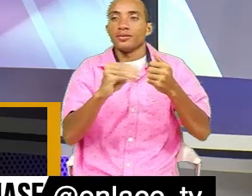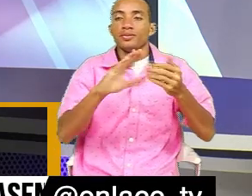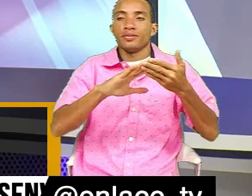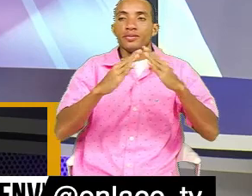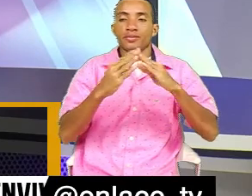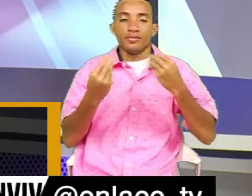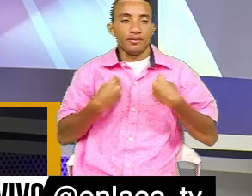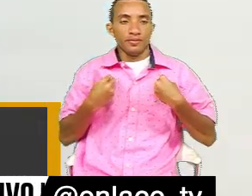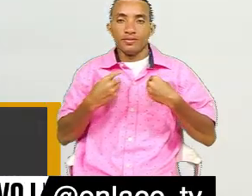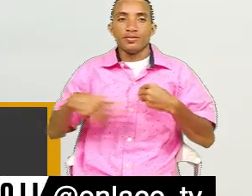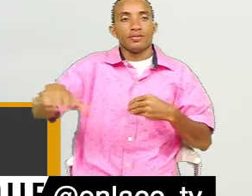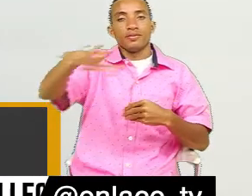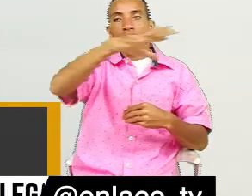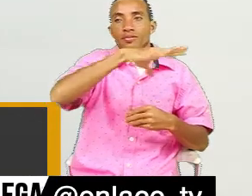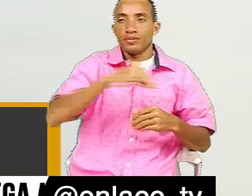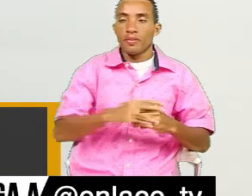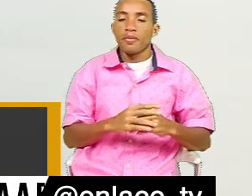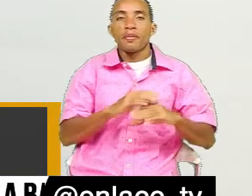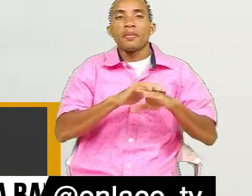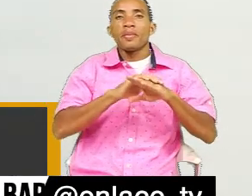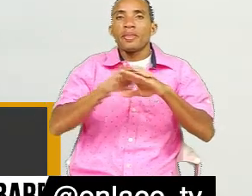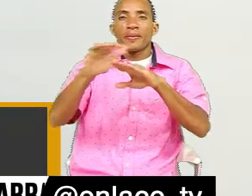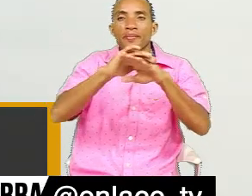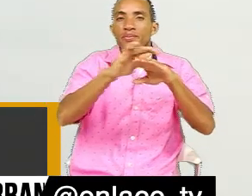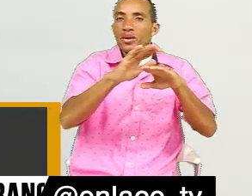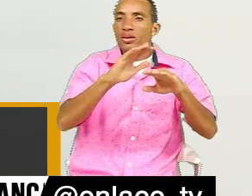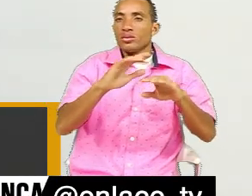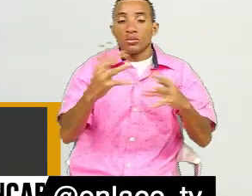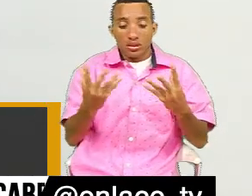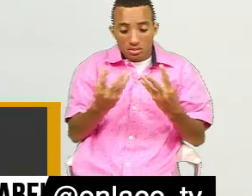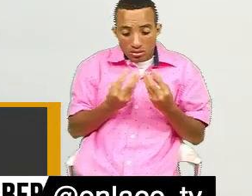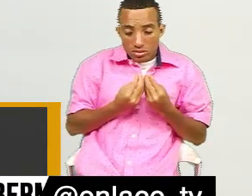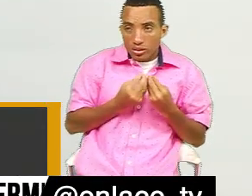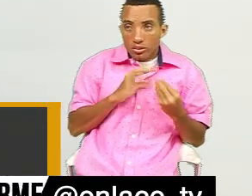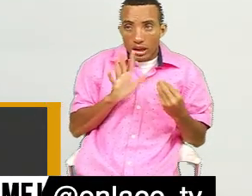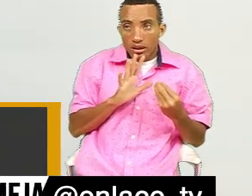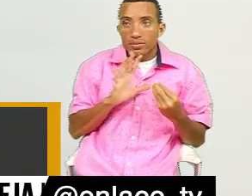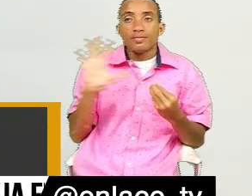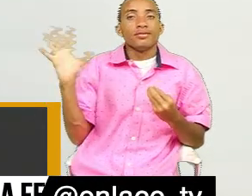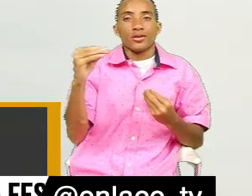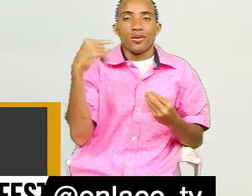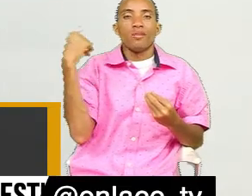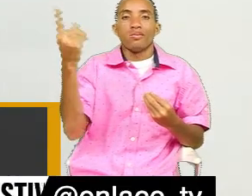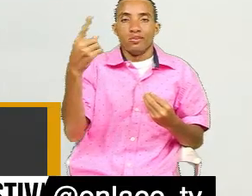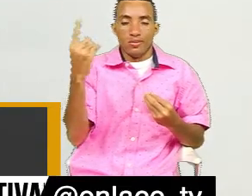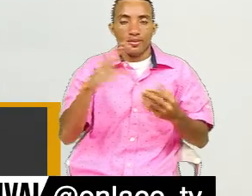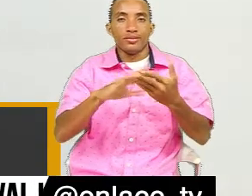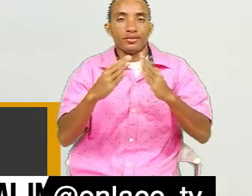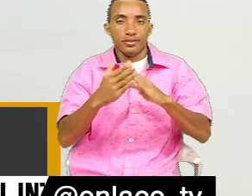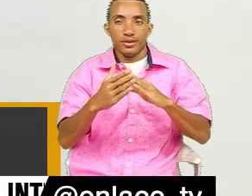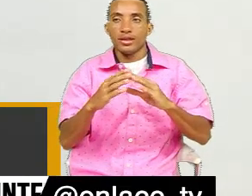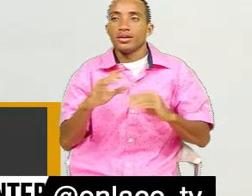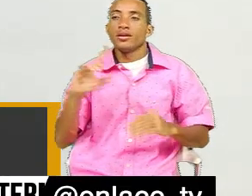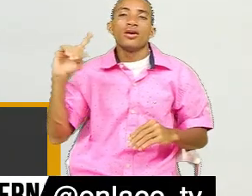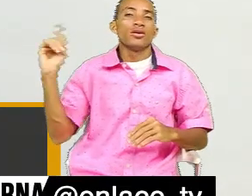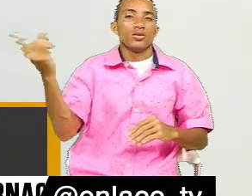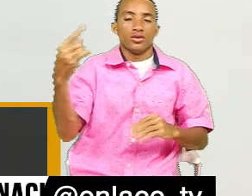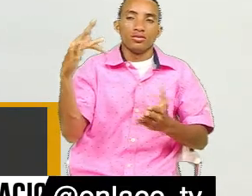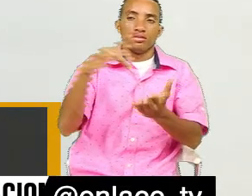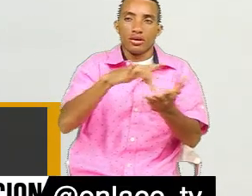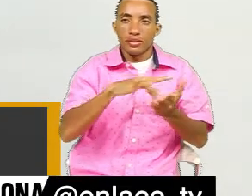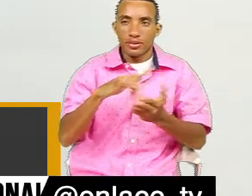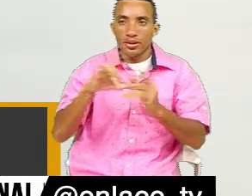El Recreo? Los invitarlos a todos, no únicamente a mi equipo, sino a la comunidad en general, para que ellos participen y